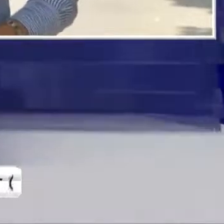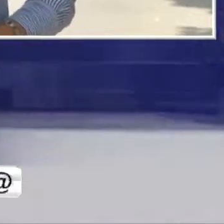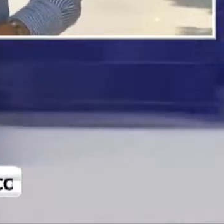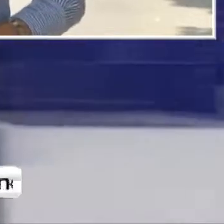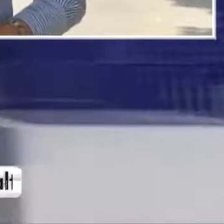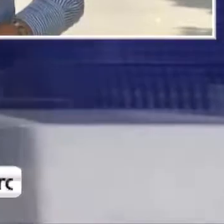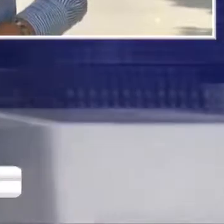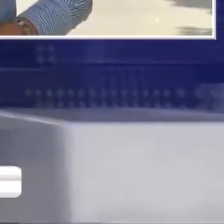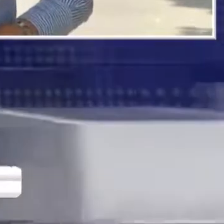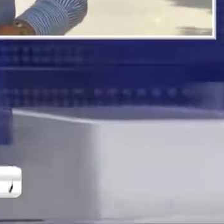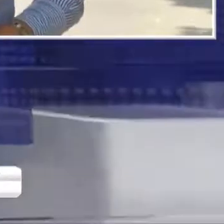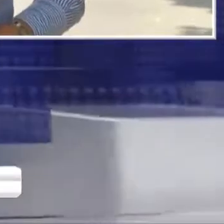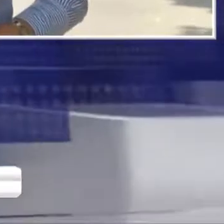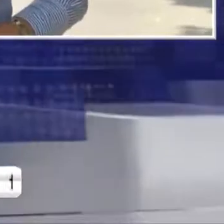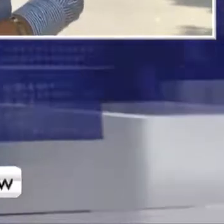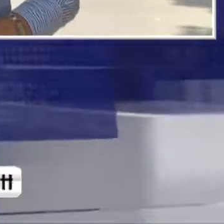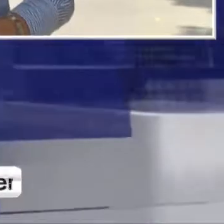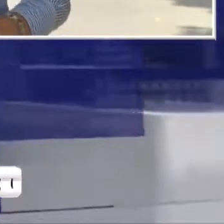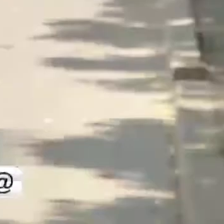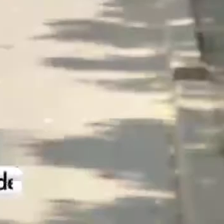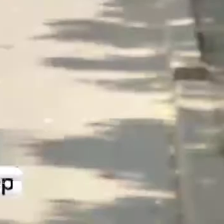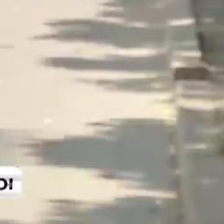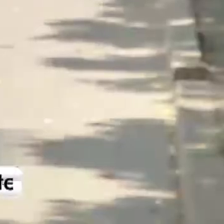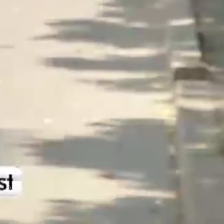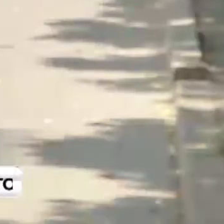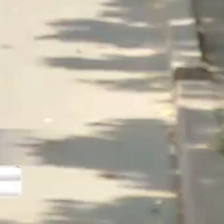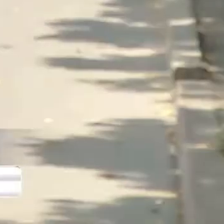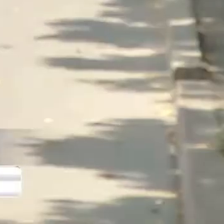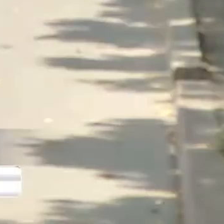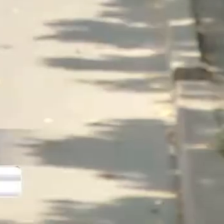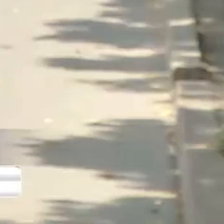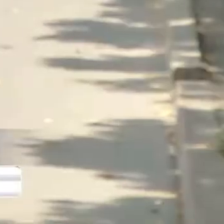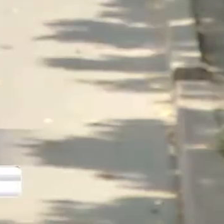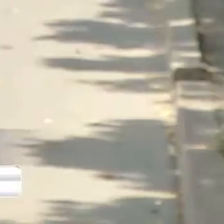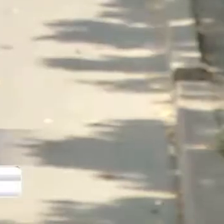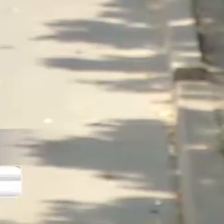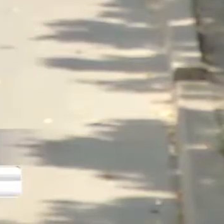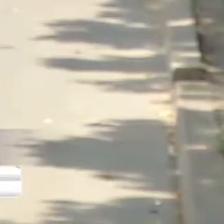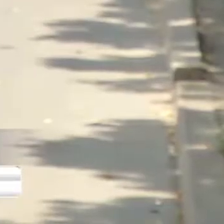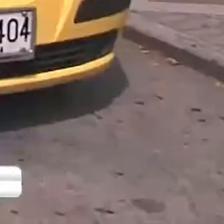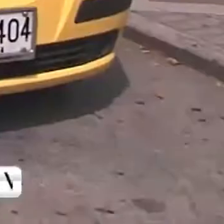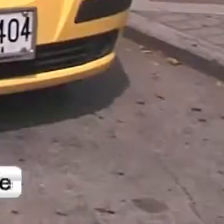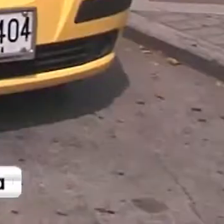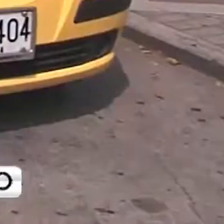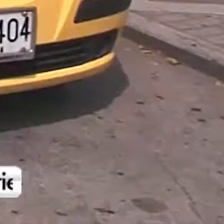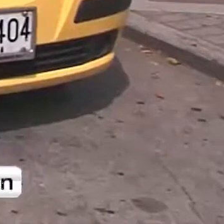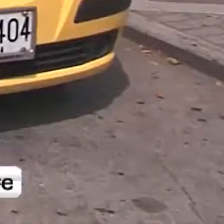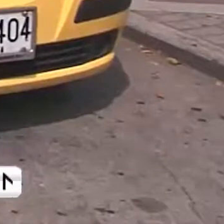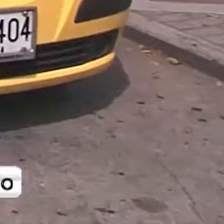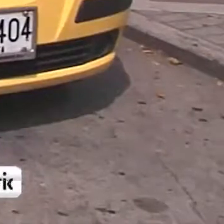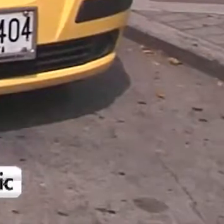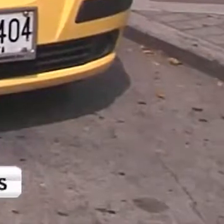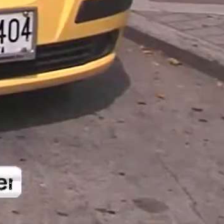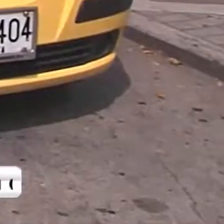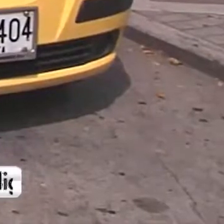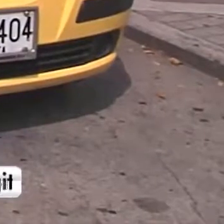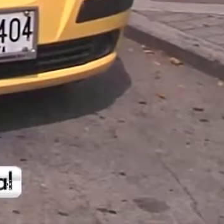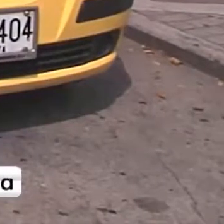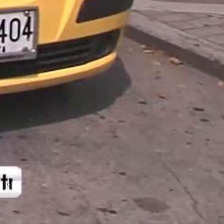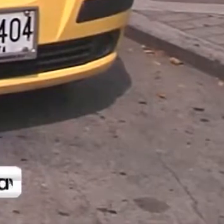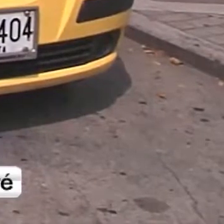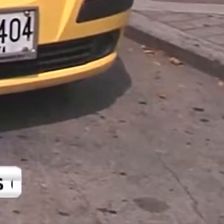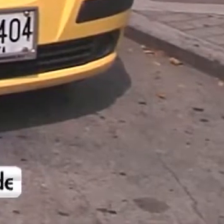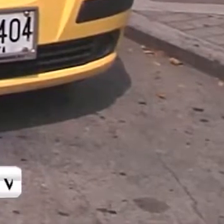Buenas tardes, compañeros y televidentes. Pues sin mayores complicaciones transcurrió esta jornada de movilizaciones en Cúcuta. El gremio de taxistas